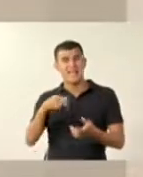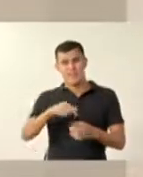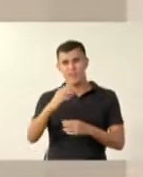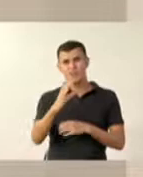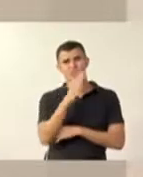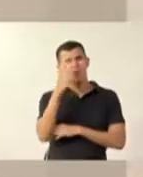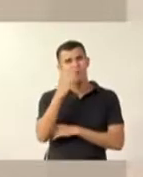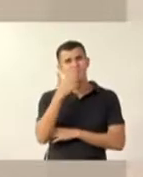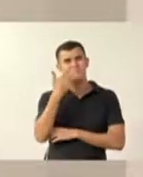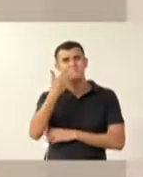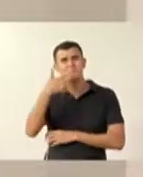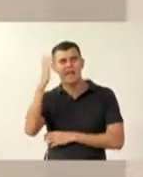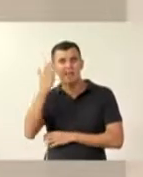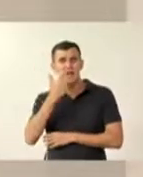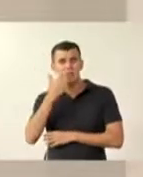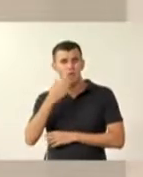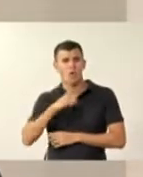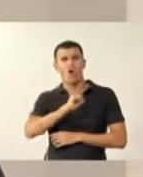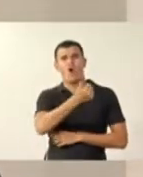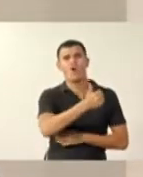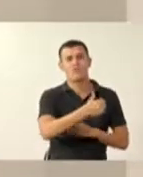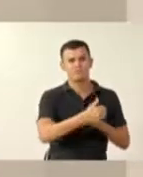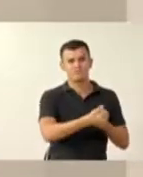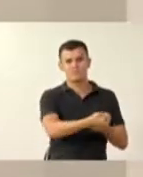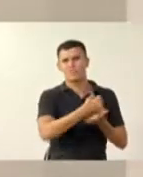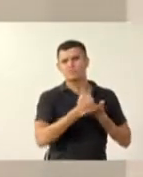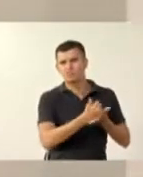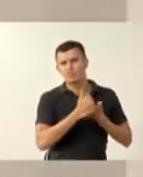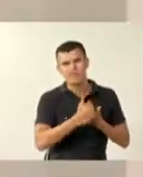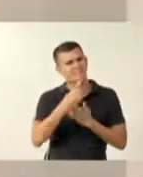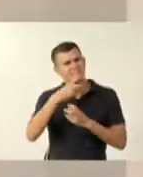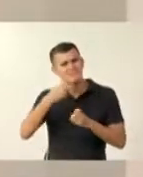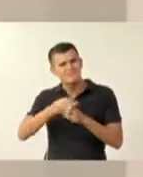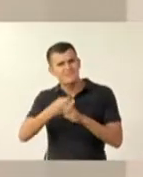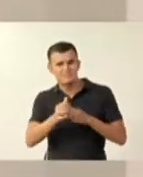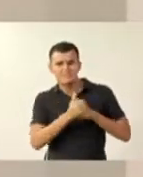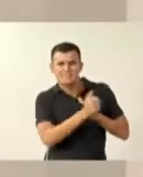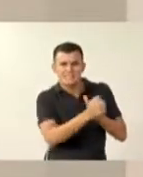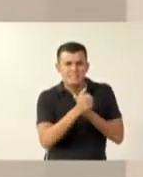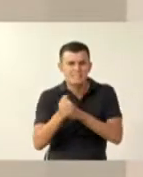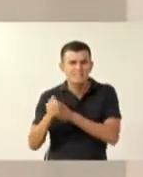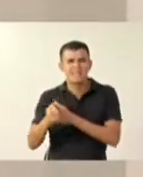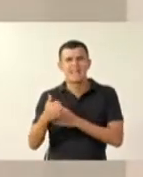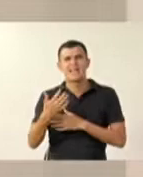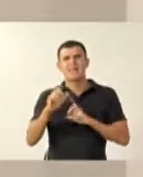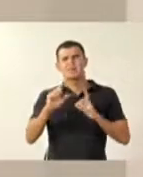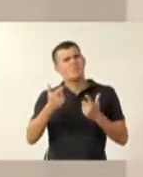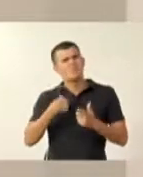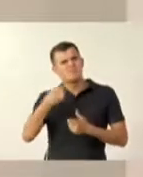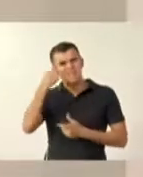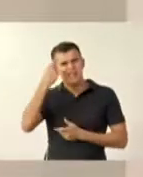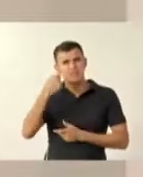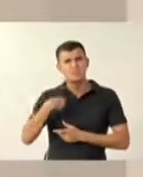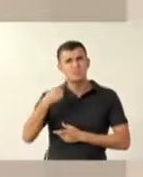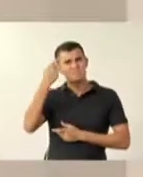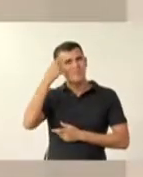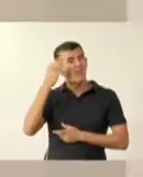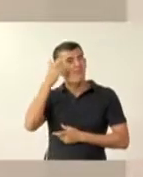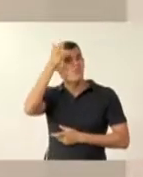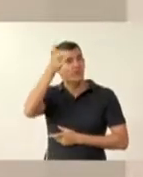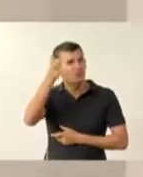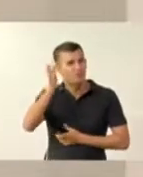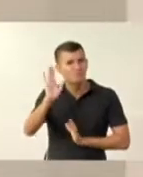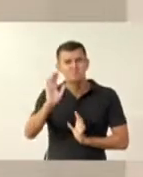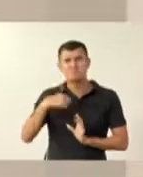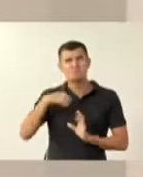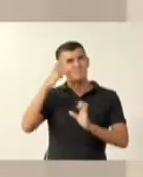la que si uno no tiene palancas nada funciona. Y creo que el gran reto es no imaginarse las